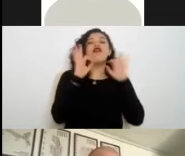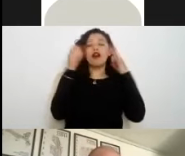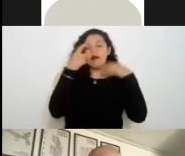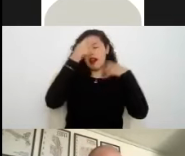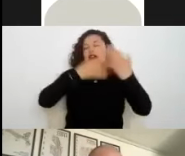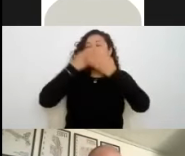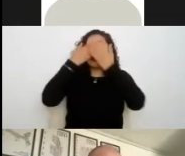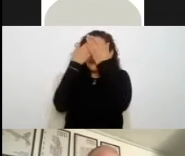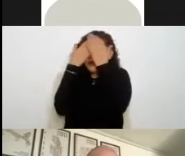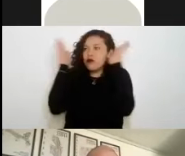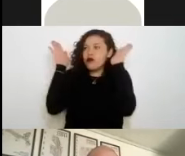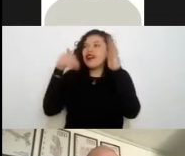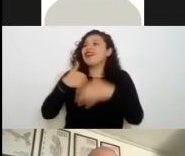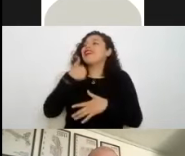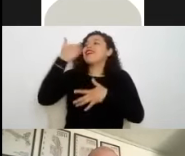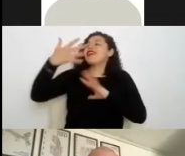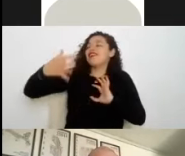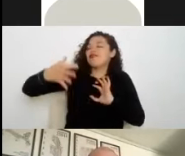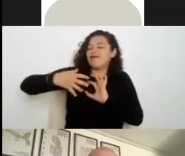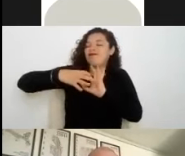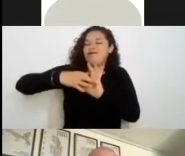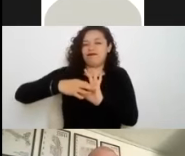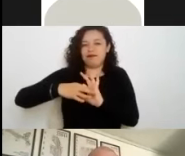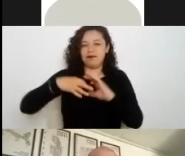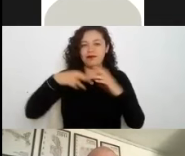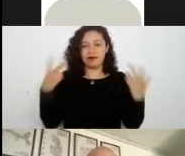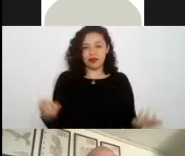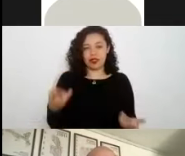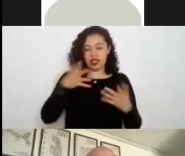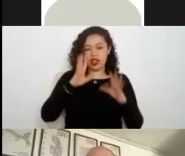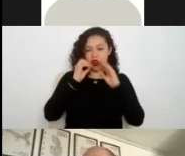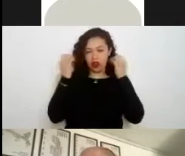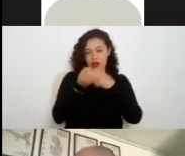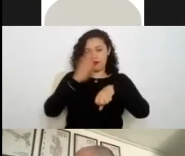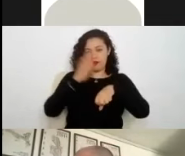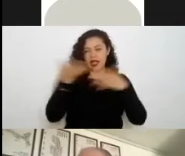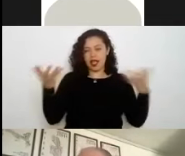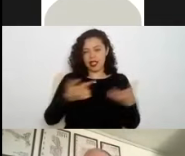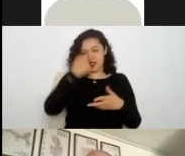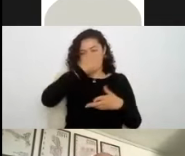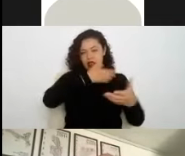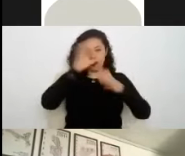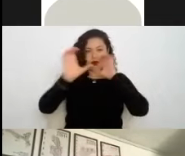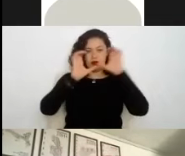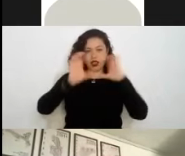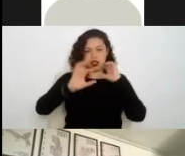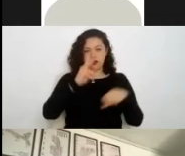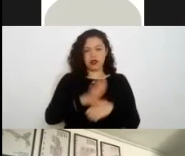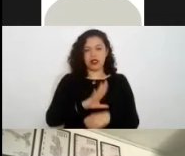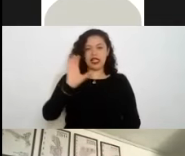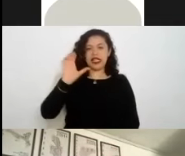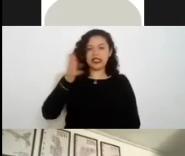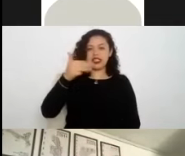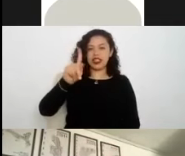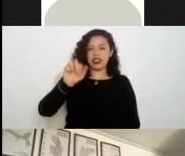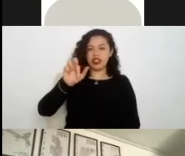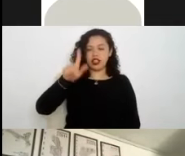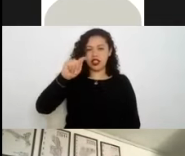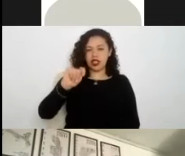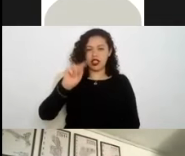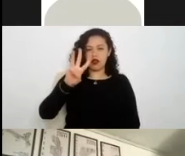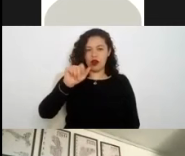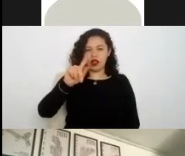es una de las organizaciones que más ha hecho en cuestión de comunicación y que mejor lo hace, que se llama Charity Water. No sé si la